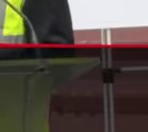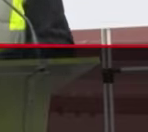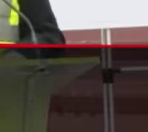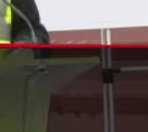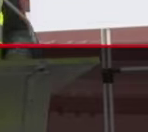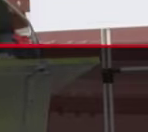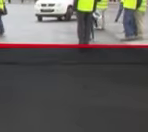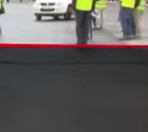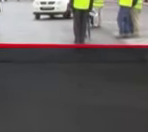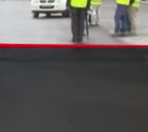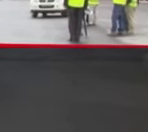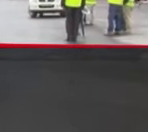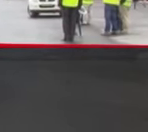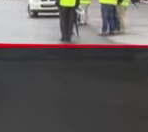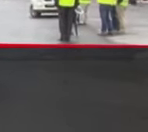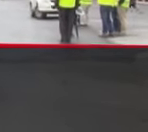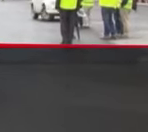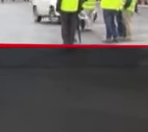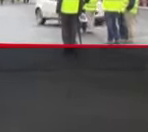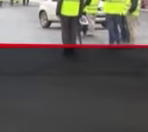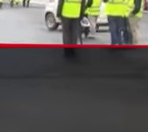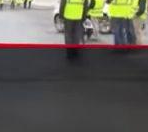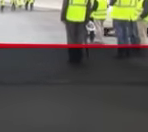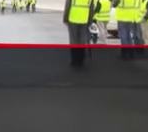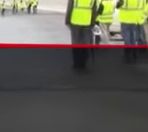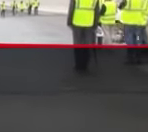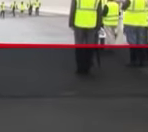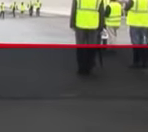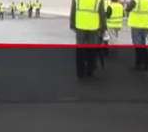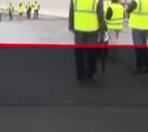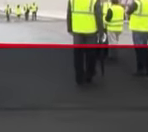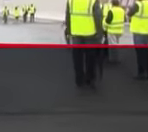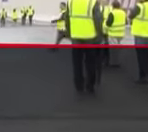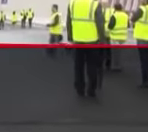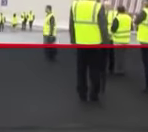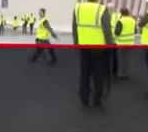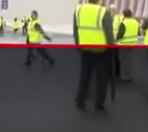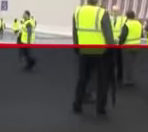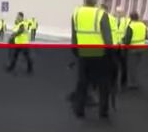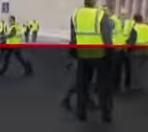ocio, esparcimiento o parques. En total, unos 70.000 metros cuadrados.